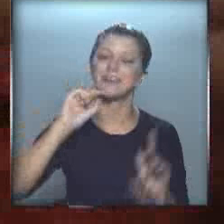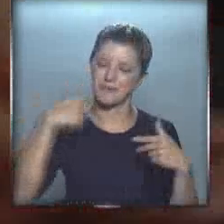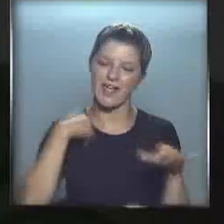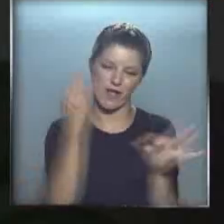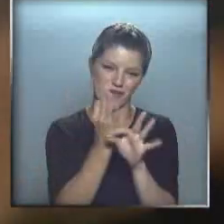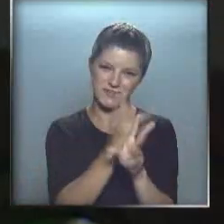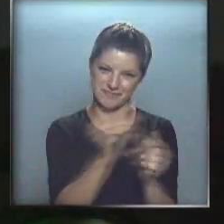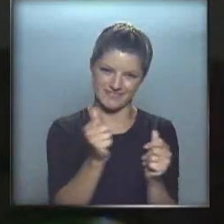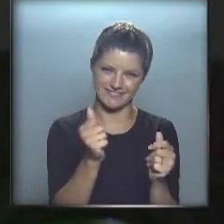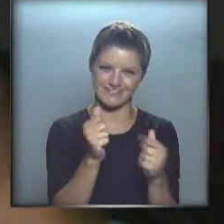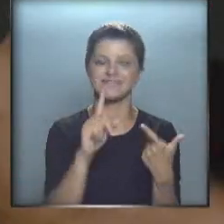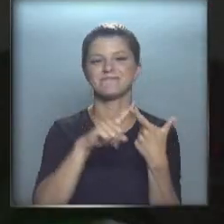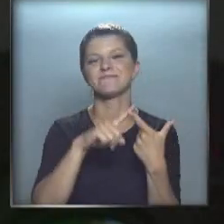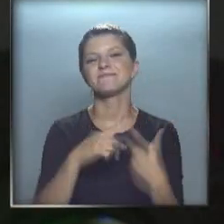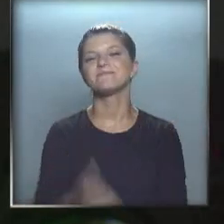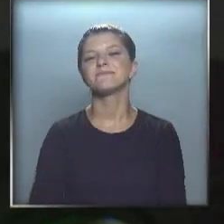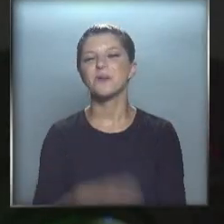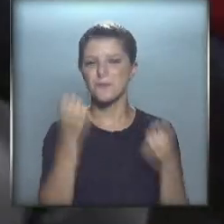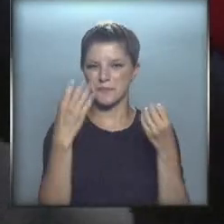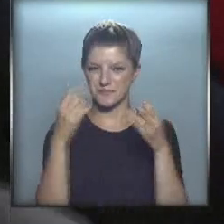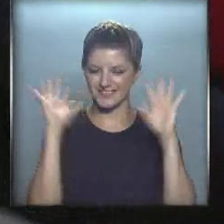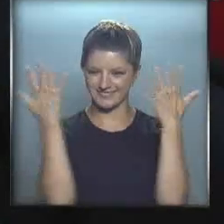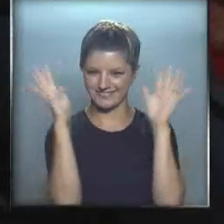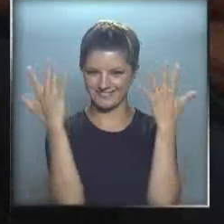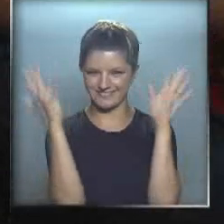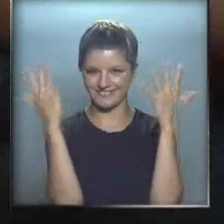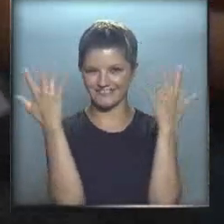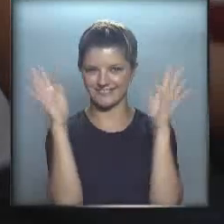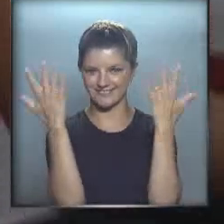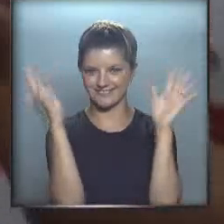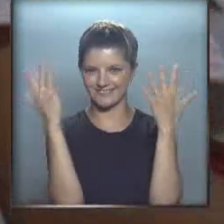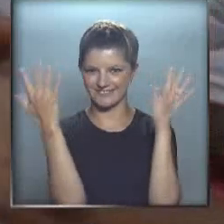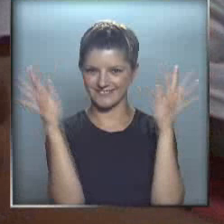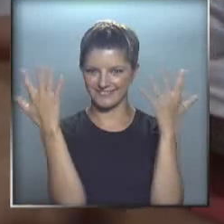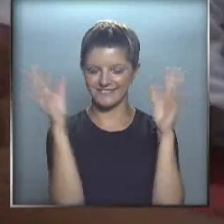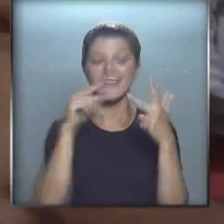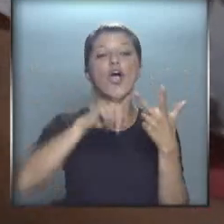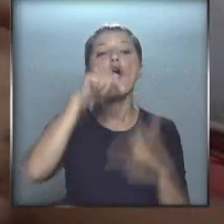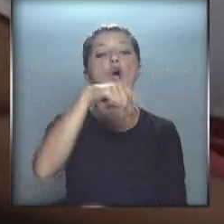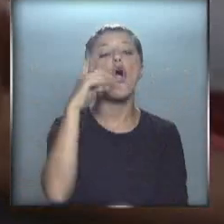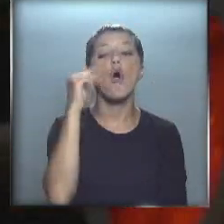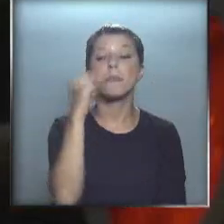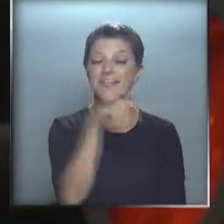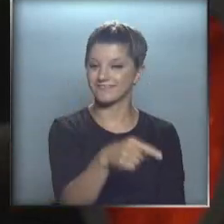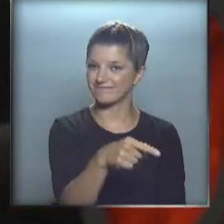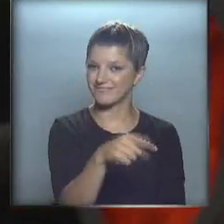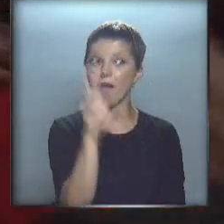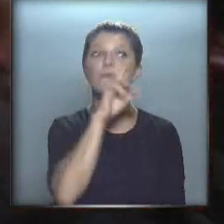terminé. Micaela Riera y el colegio lo terminó, muy bien, fuerte el aplauso para ella. El caballero, a ver las